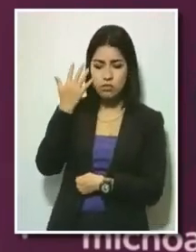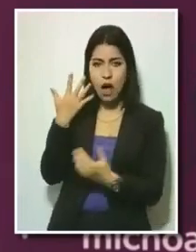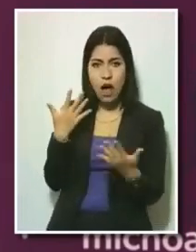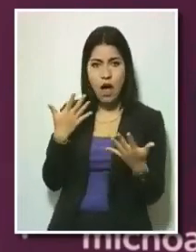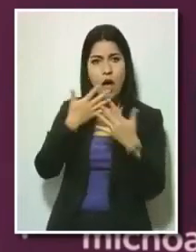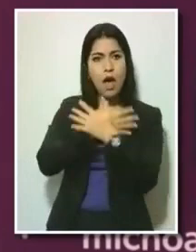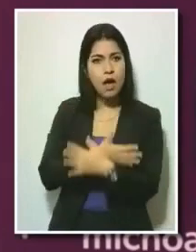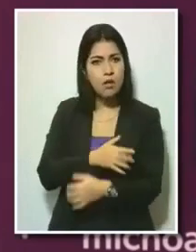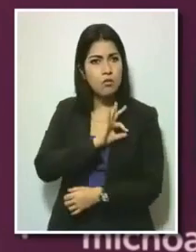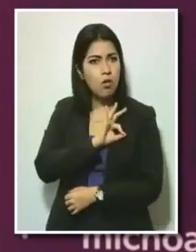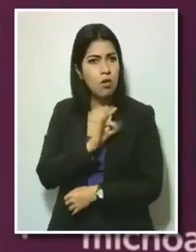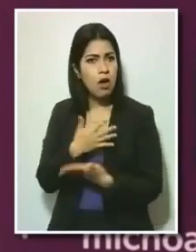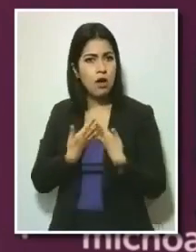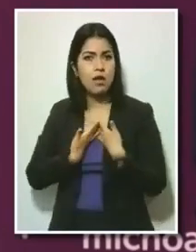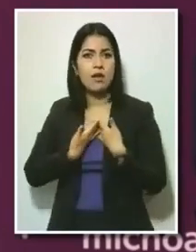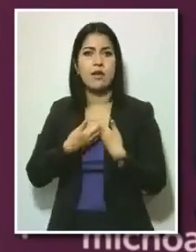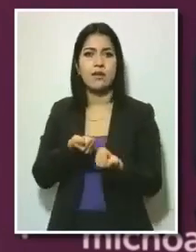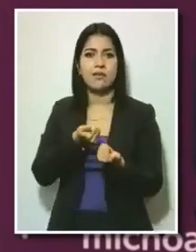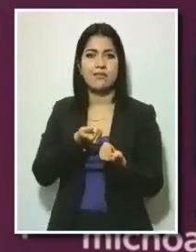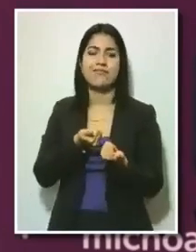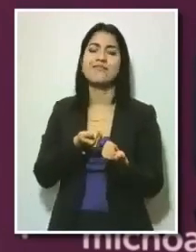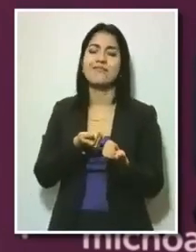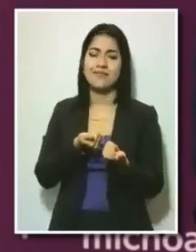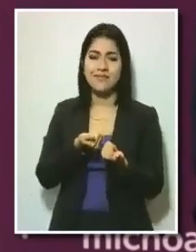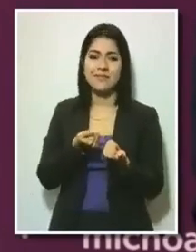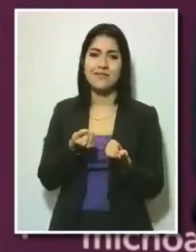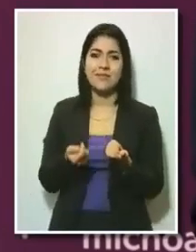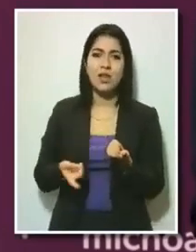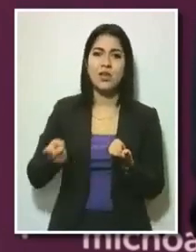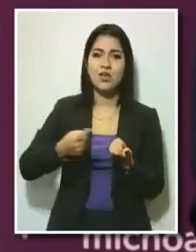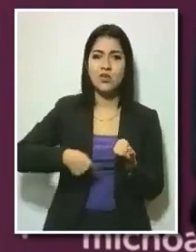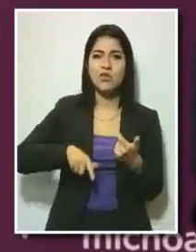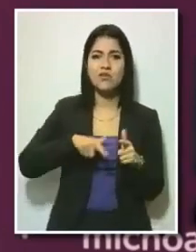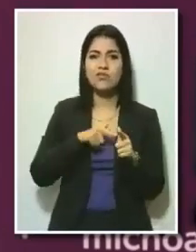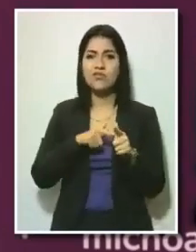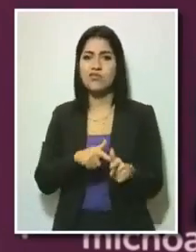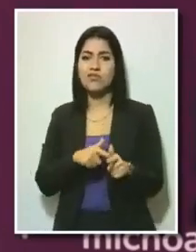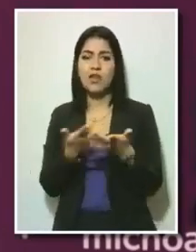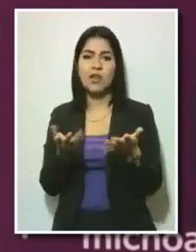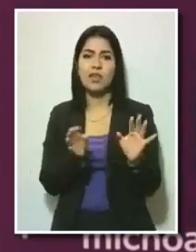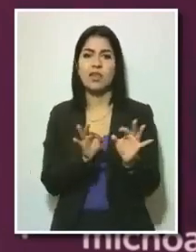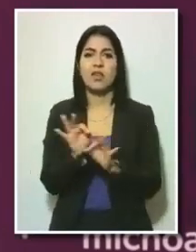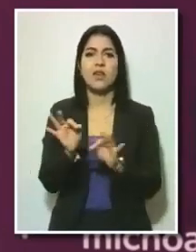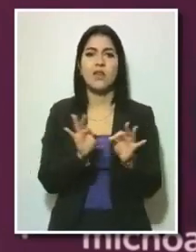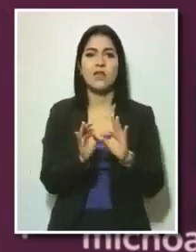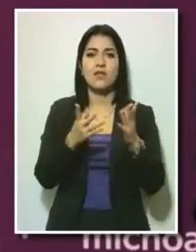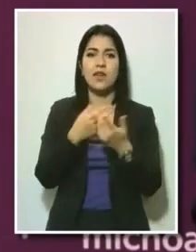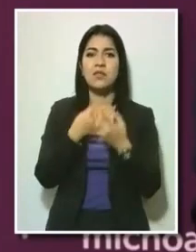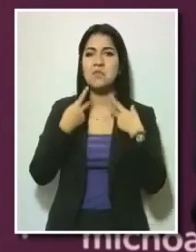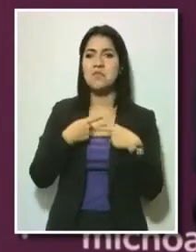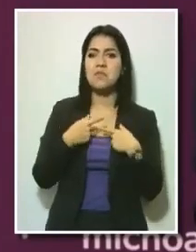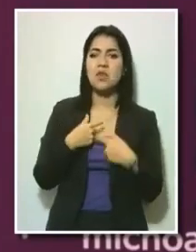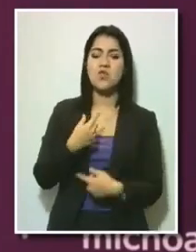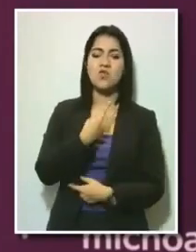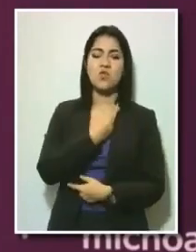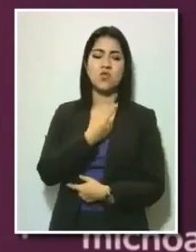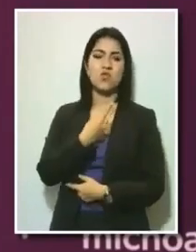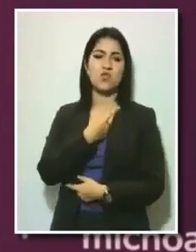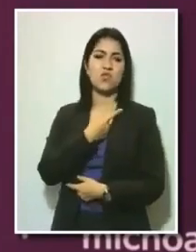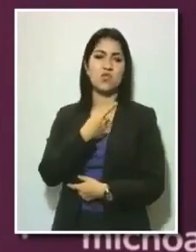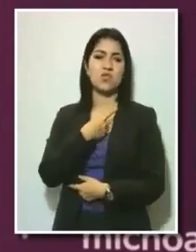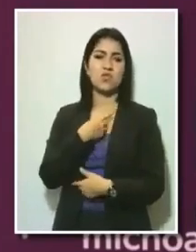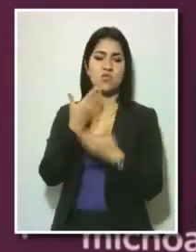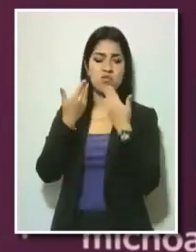todo tener sujetos en la colectividad. No podemos seguir construyendo un mundo de individualidades y